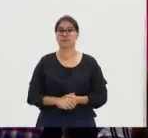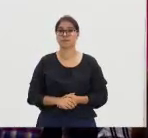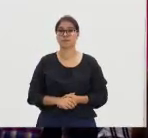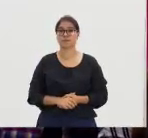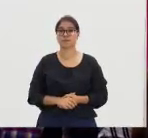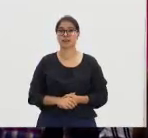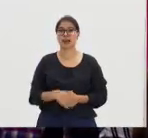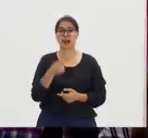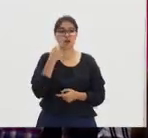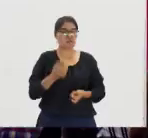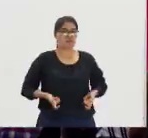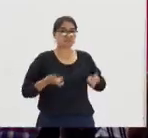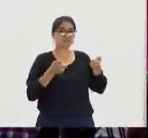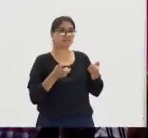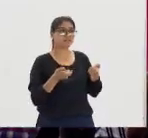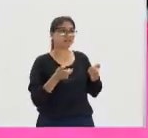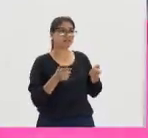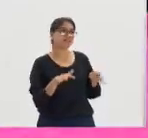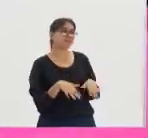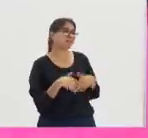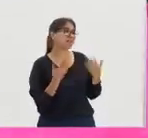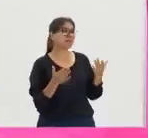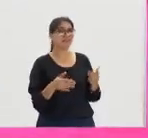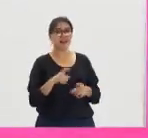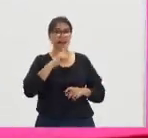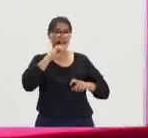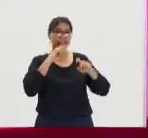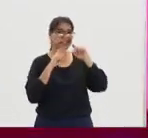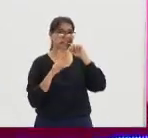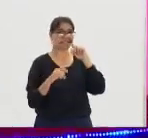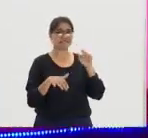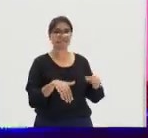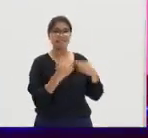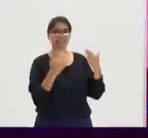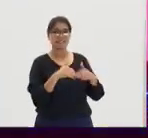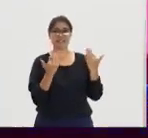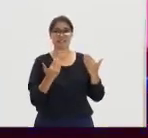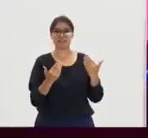toda la plata del mundo como a ti te guste, ¡oh, mis hijos son un éxito!